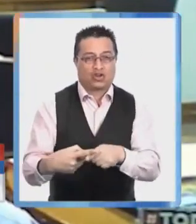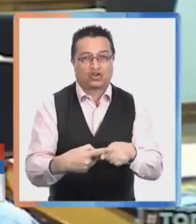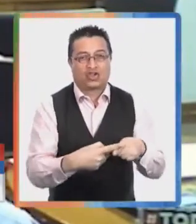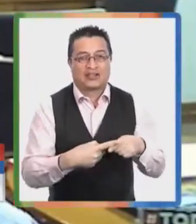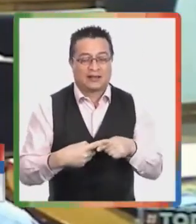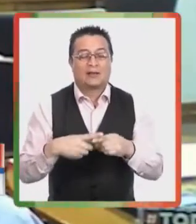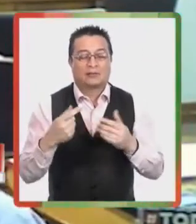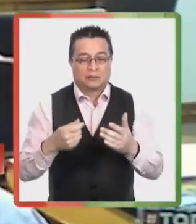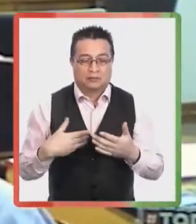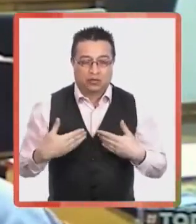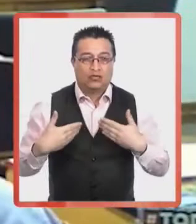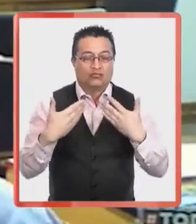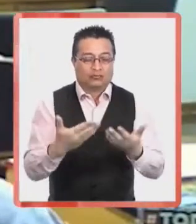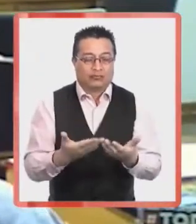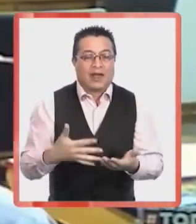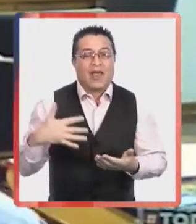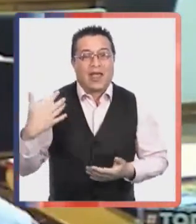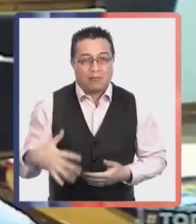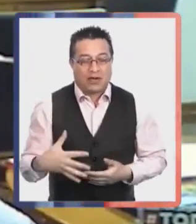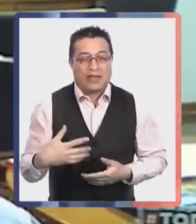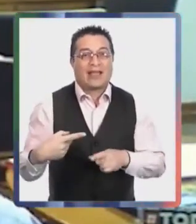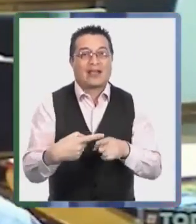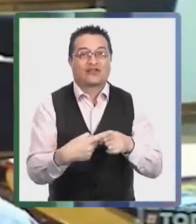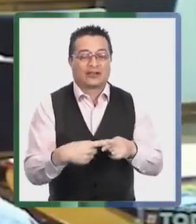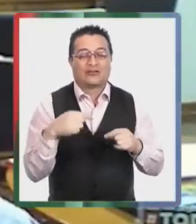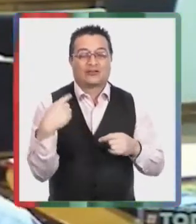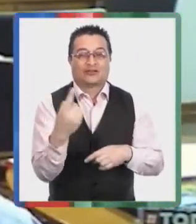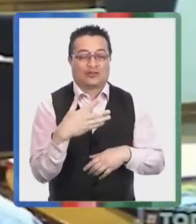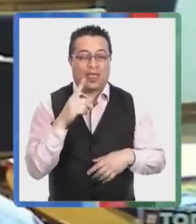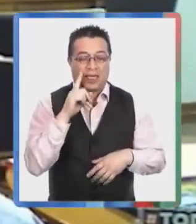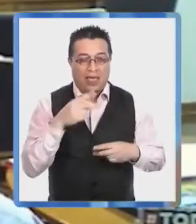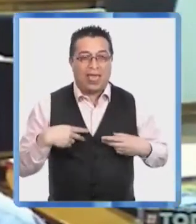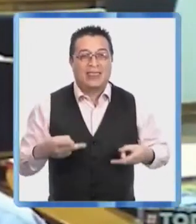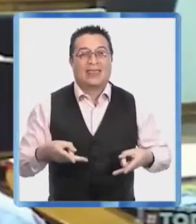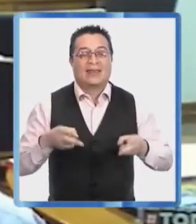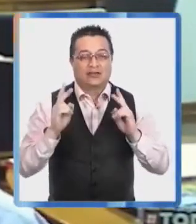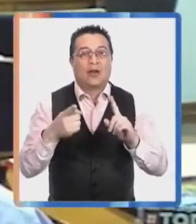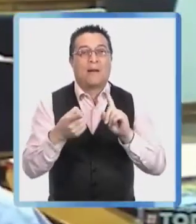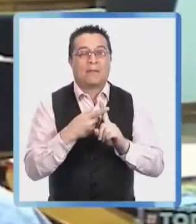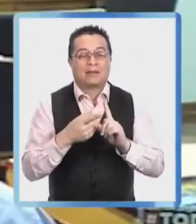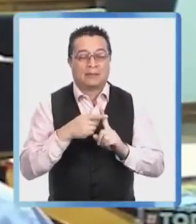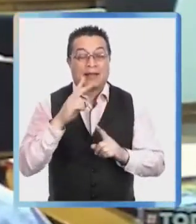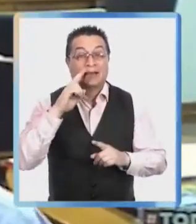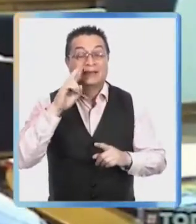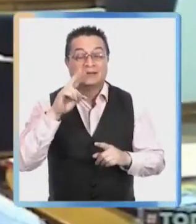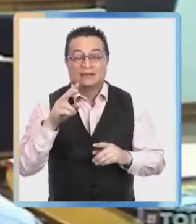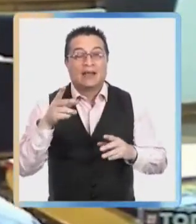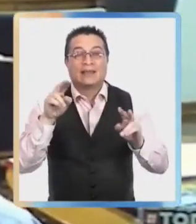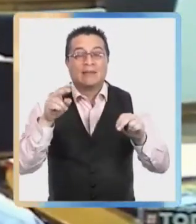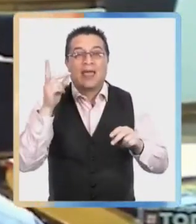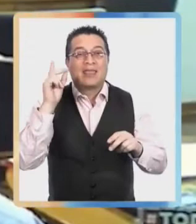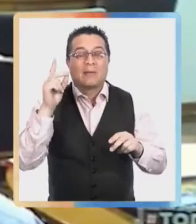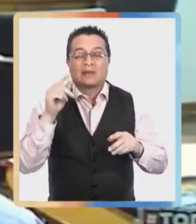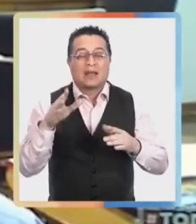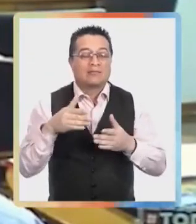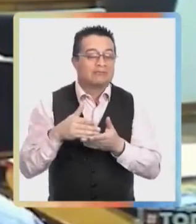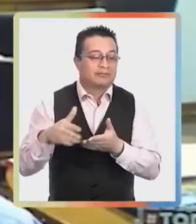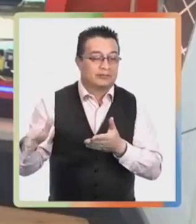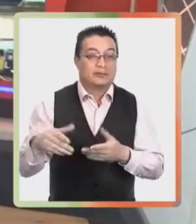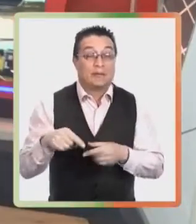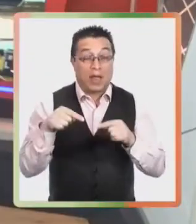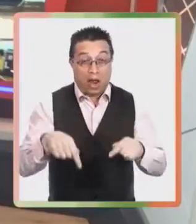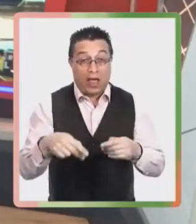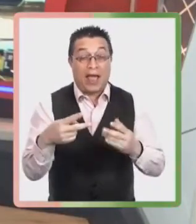sociedad siendo un aporte relevante en esta sociedad en la cual tienen derecho a participar sin que la discapacidad sea un tema para ello